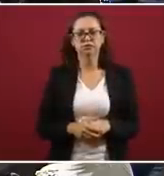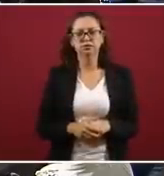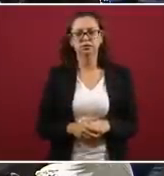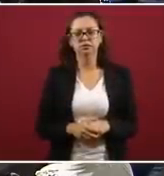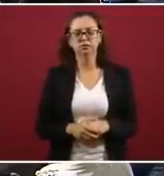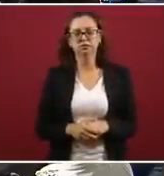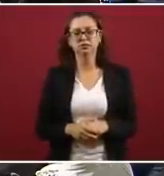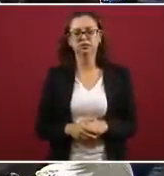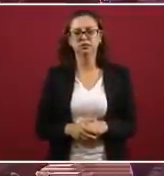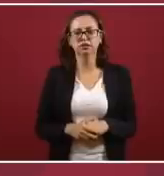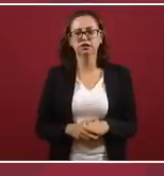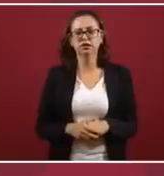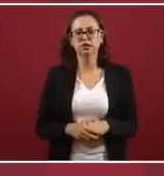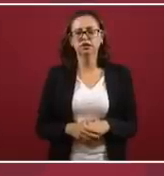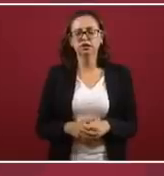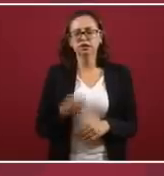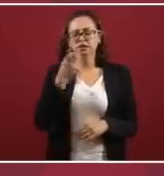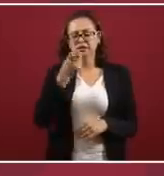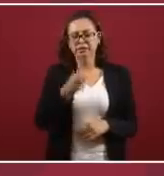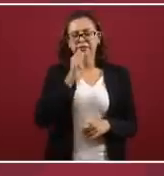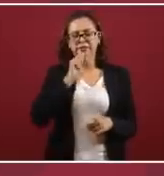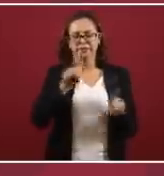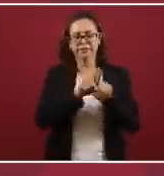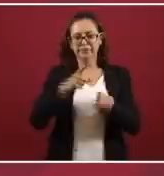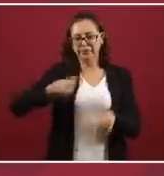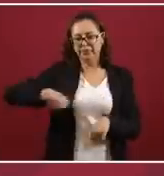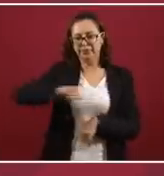Entonces, en eso también estamos trabajando,